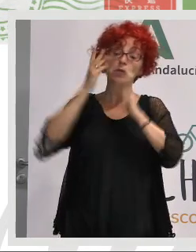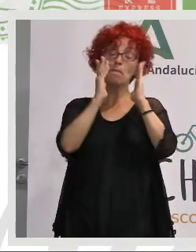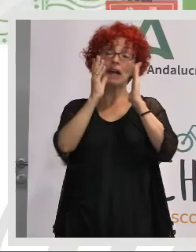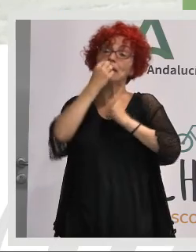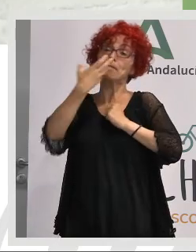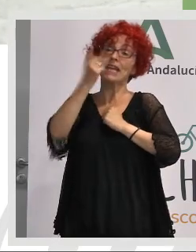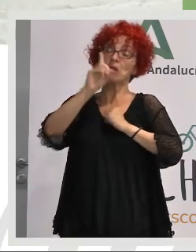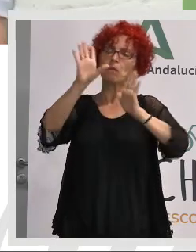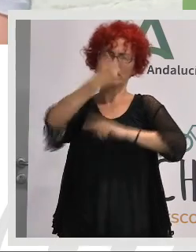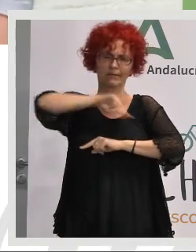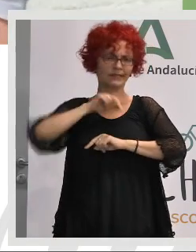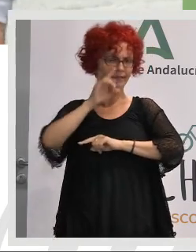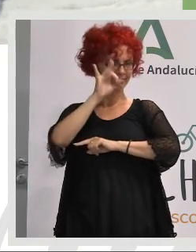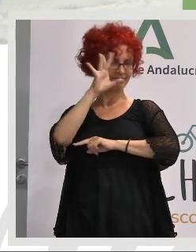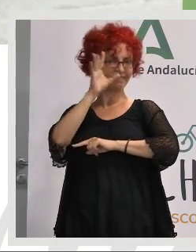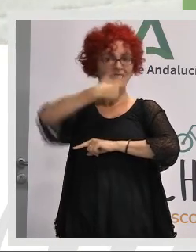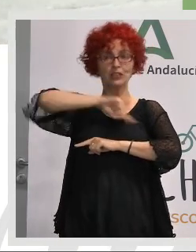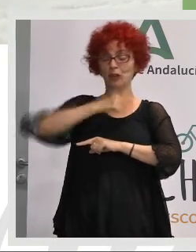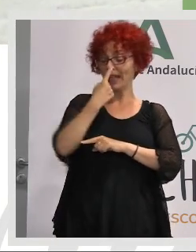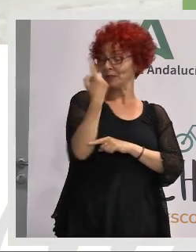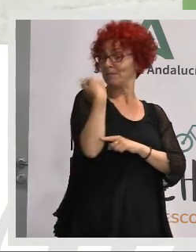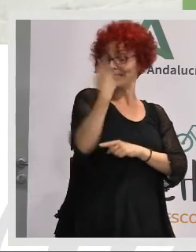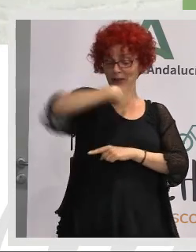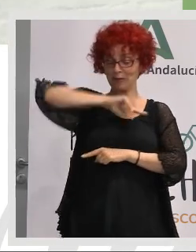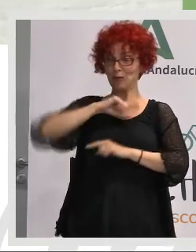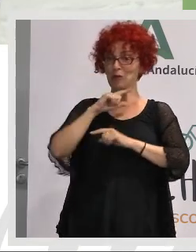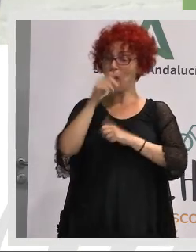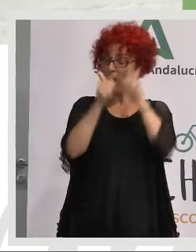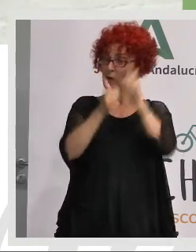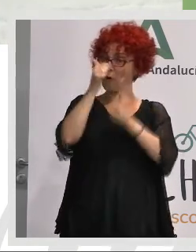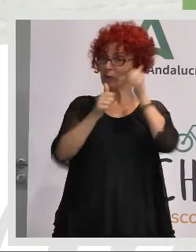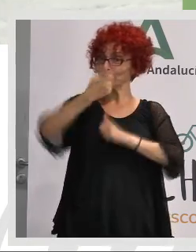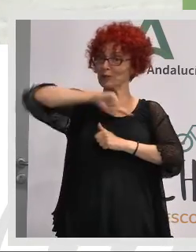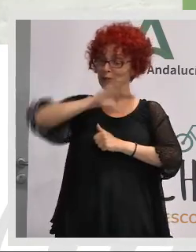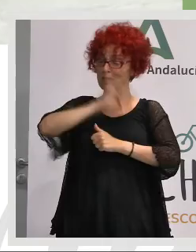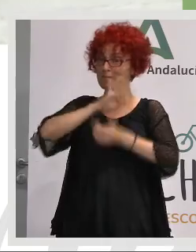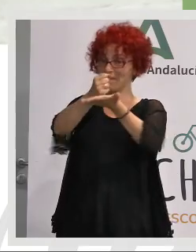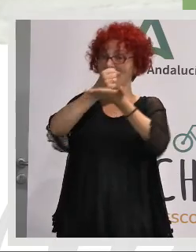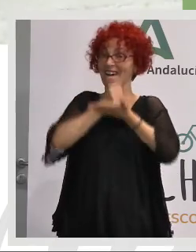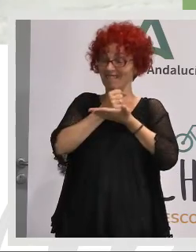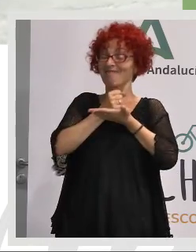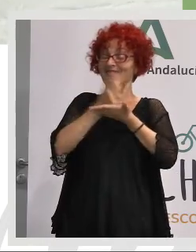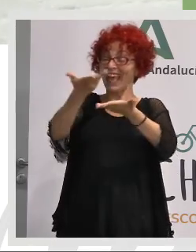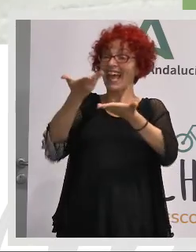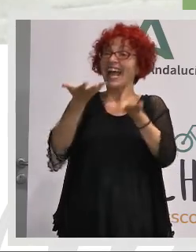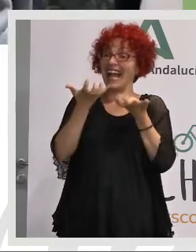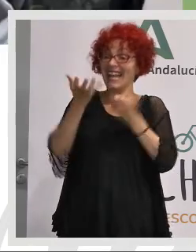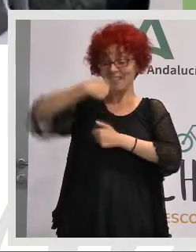esto os va a sorprender. El año pasado ganamos este maravilloso concurso con nuestro proyecto. Aquí os dejamos algunas de las cosas que